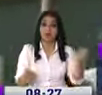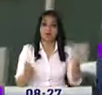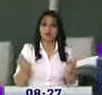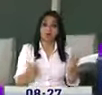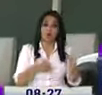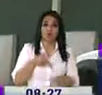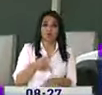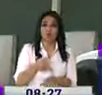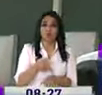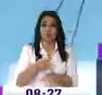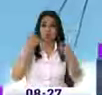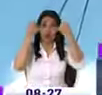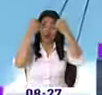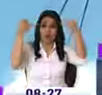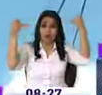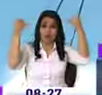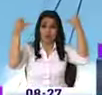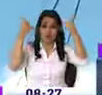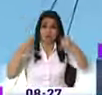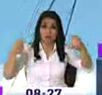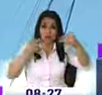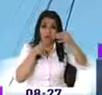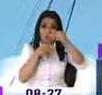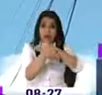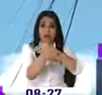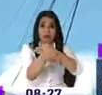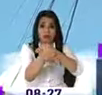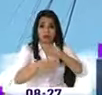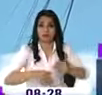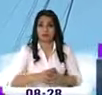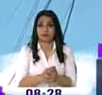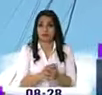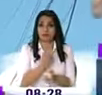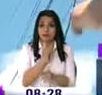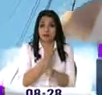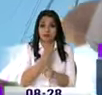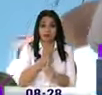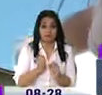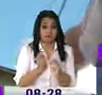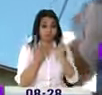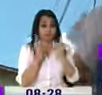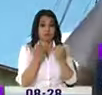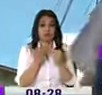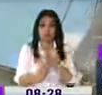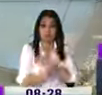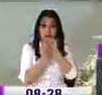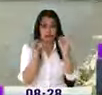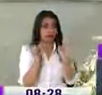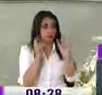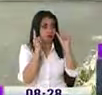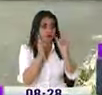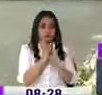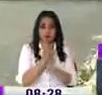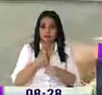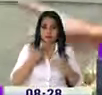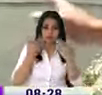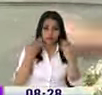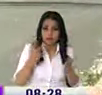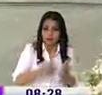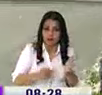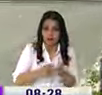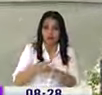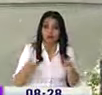barrio arrastró el tendido eléctrico. Sí, la verdad, nos levantamos de hoy en la mañana con esa sorpresa, no sé la verdad qué pasó, parece que ha pasado un